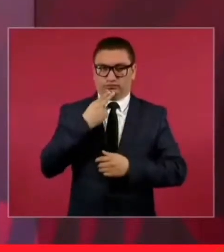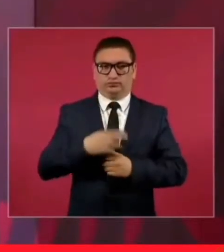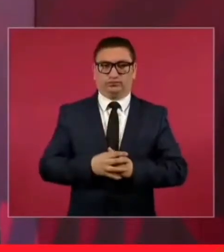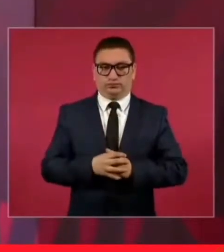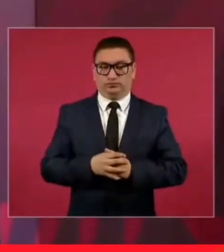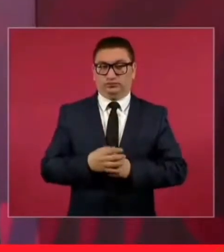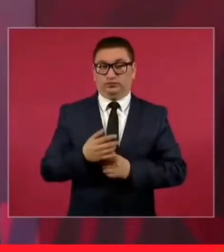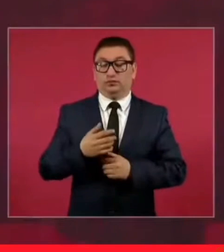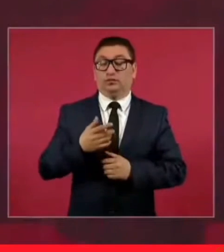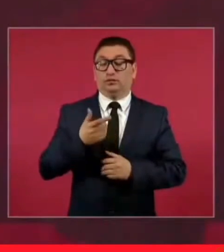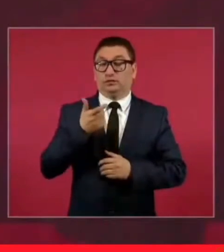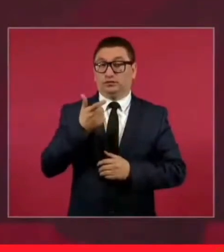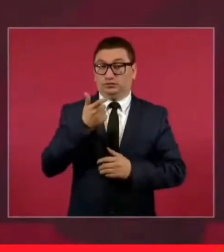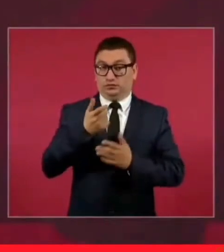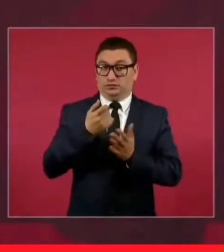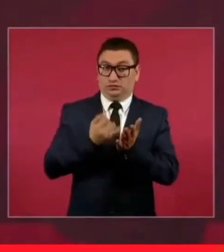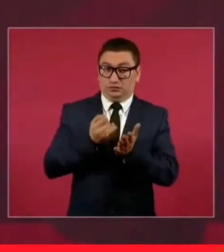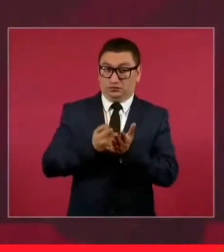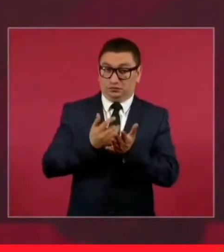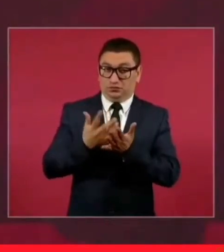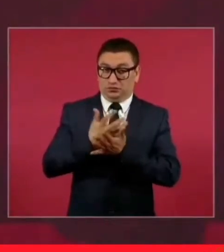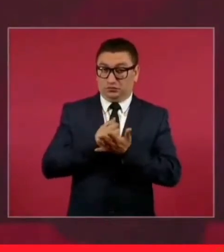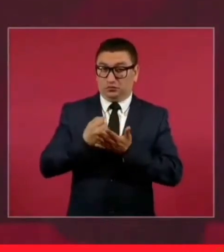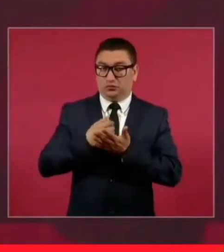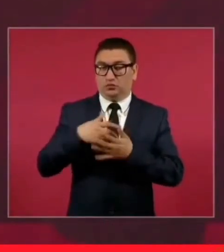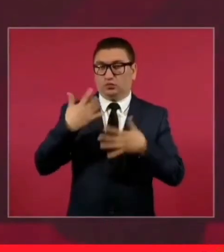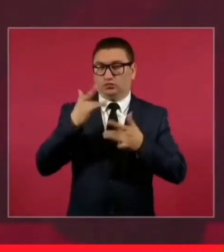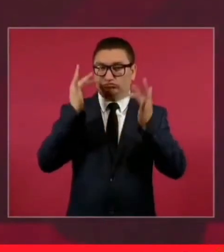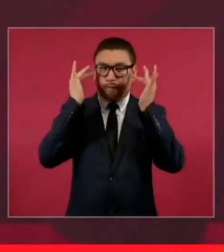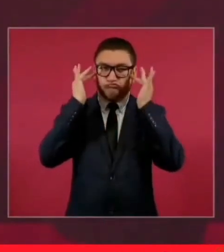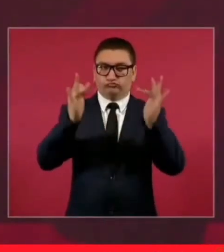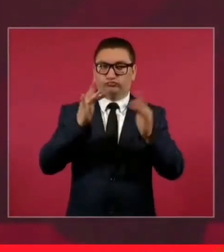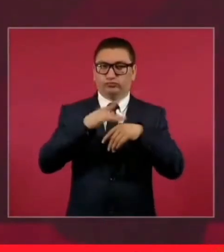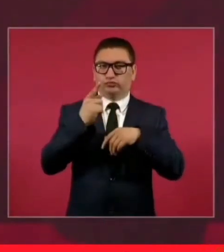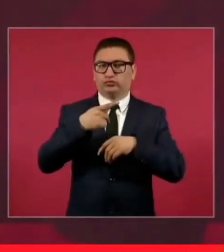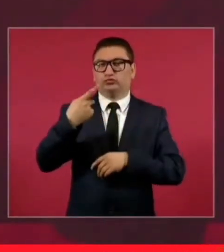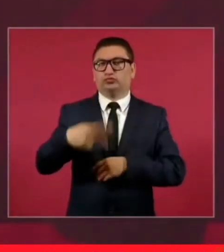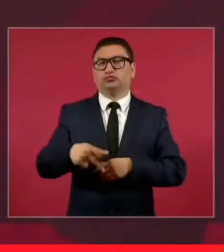ese dinero que es bendito, porque es del pueblo.